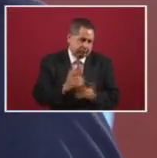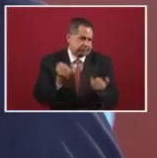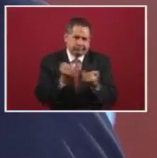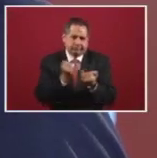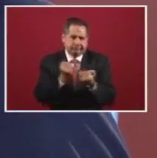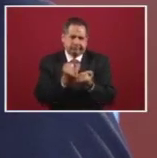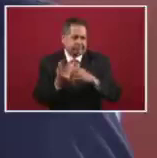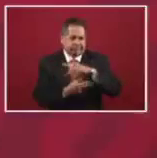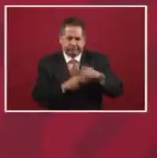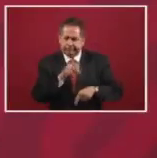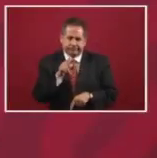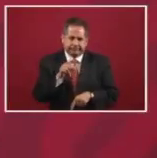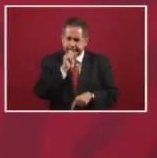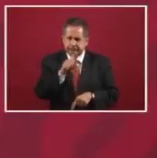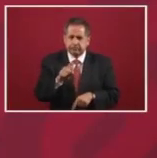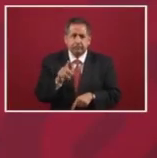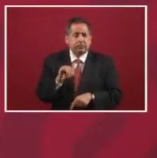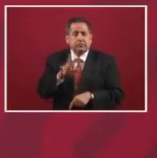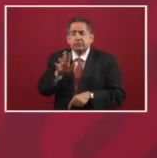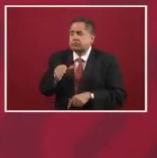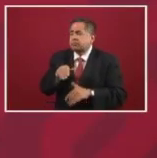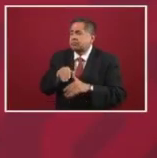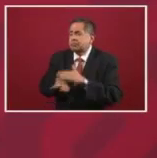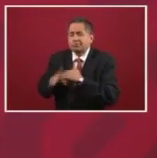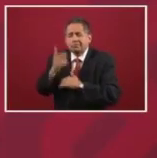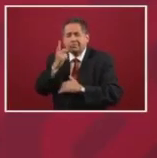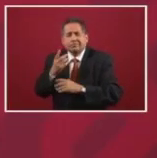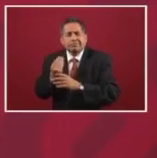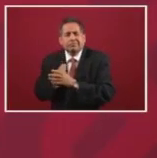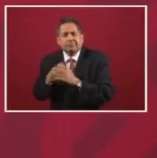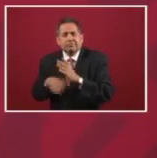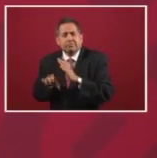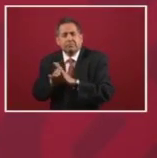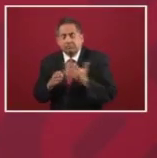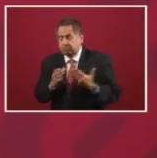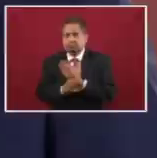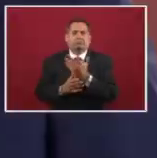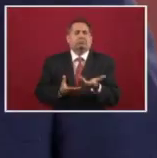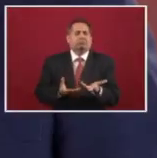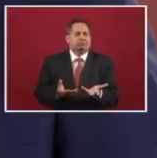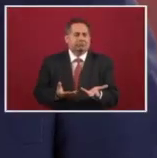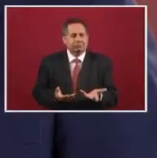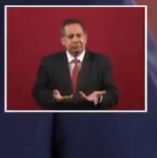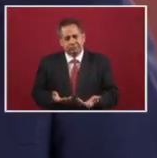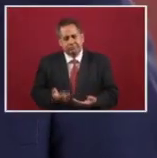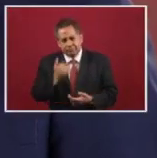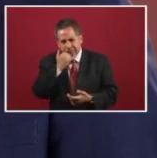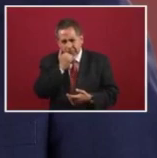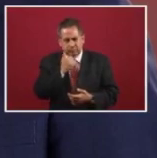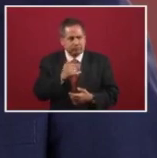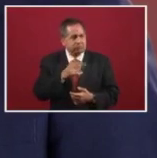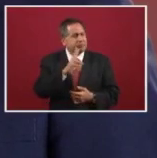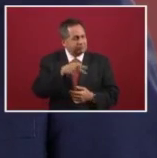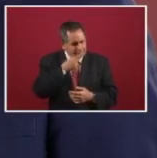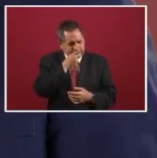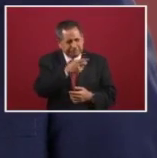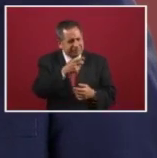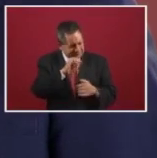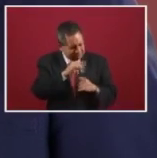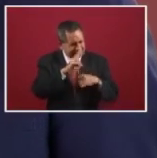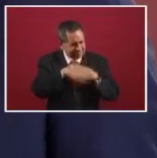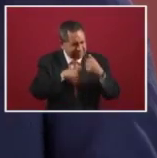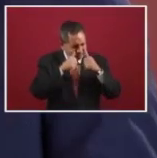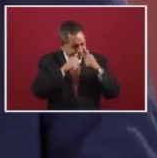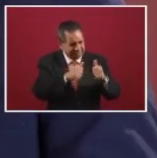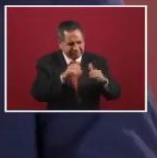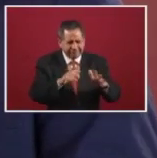gusta eso. Entonces, además, hablándoles de que iban a ser atendidos. En